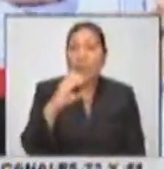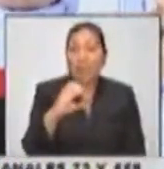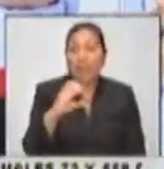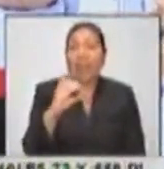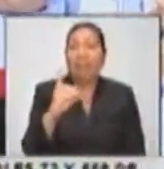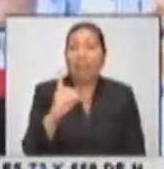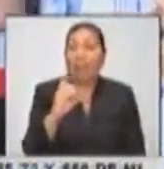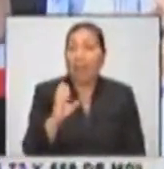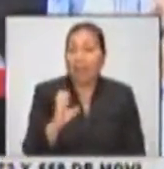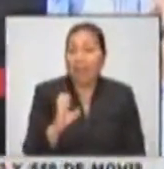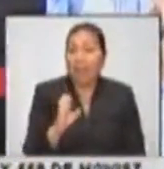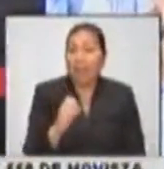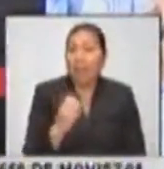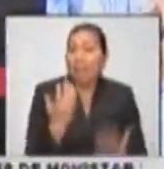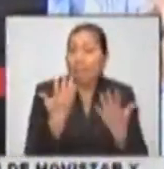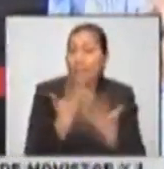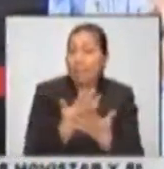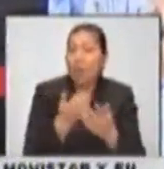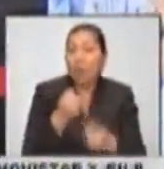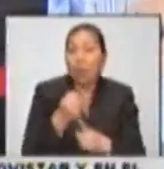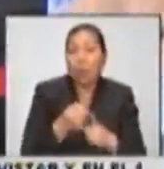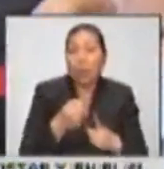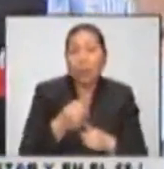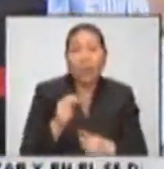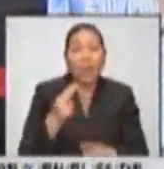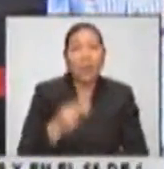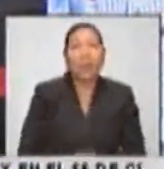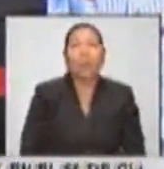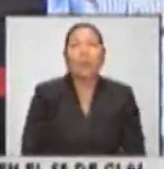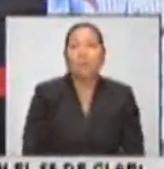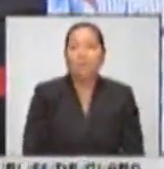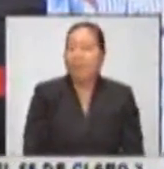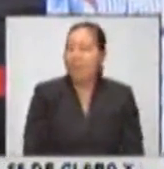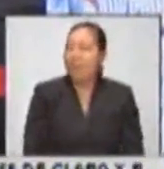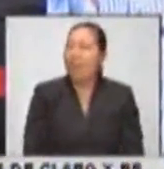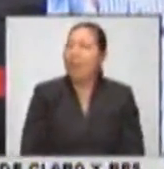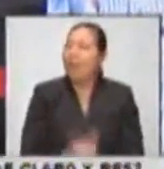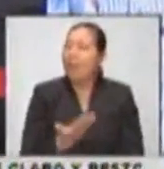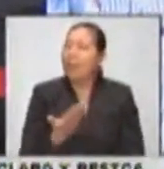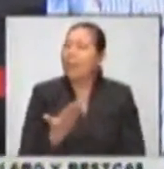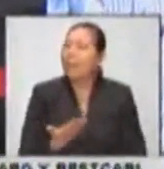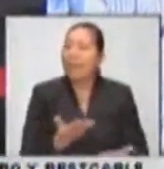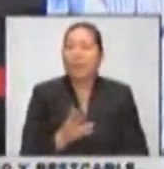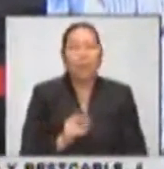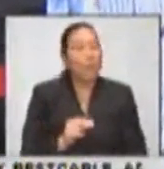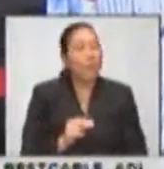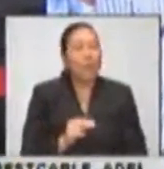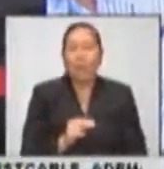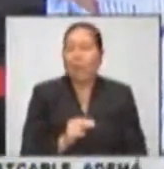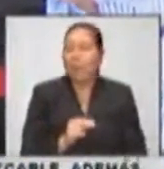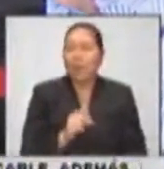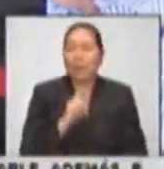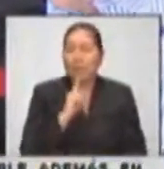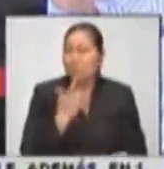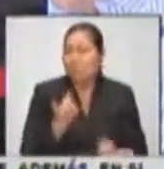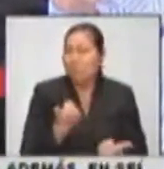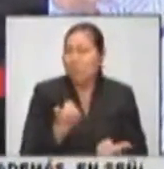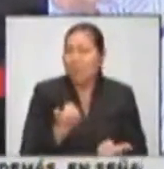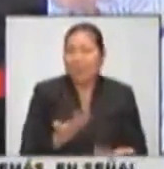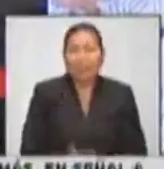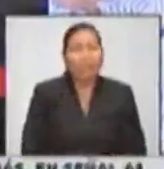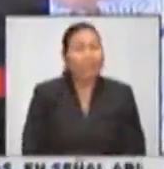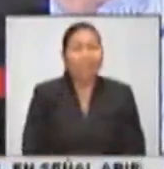ve el tema, por ejemplo, de transparencia y lucha contra la corrupción. Y ahí pareciera que no estamos en buen pie.